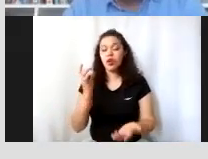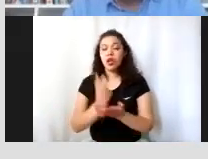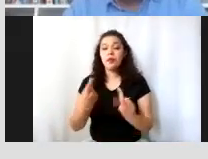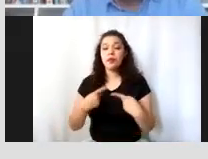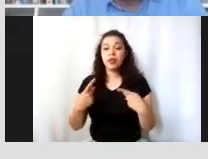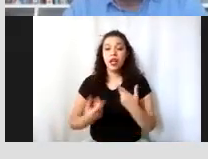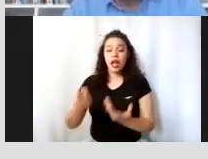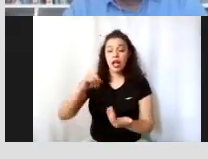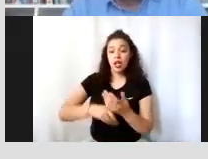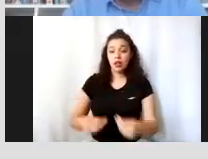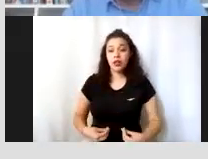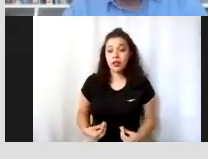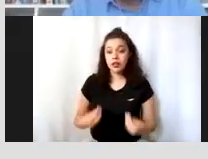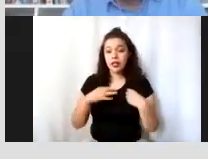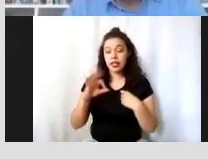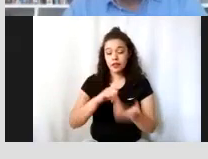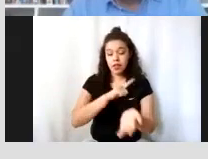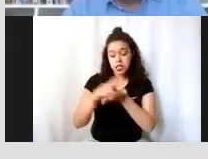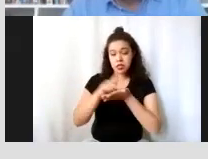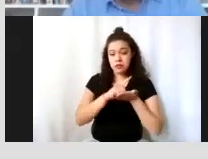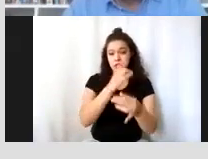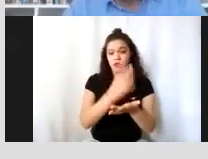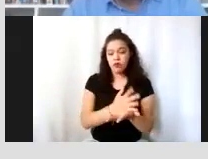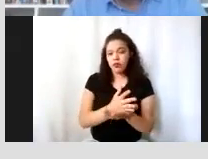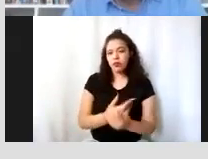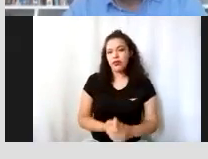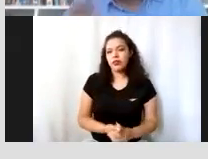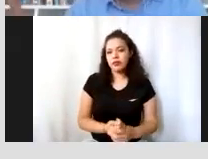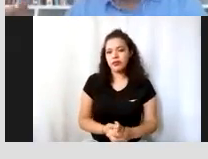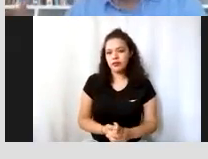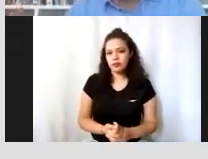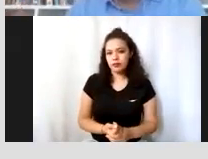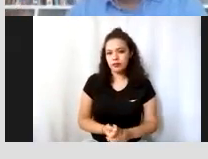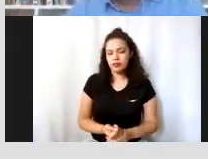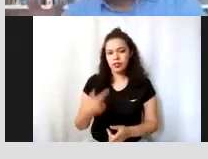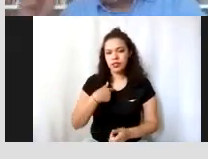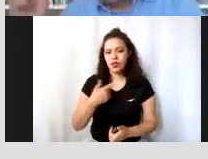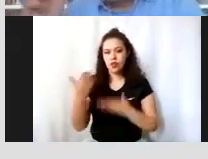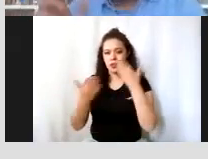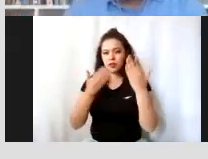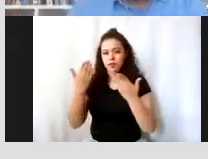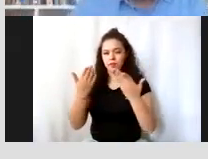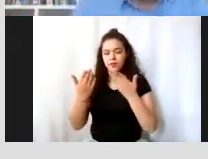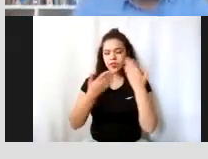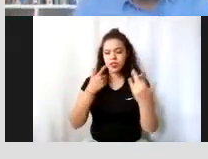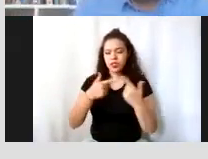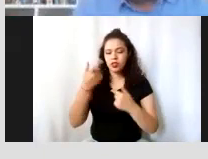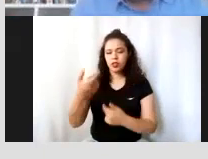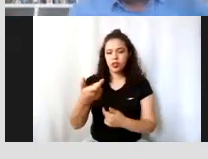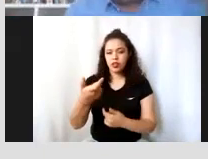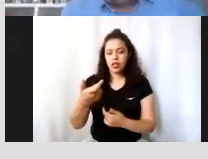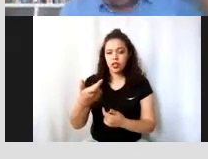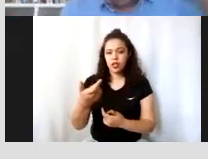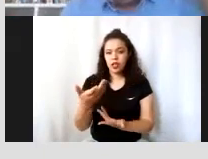y es de limpieza. Exacto. Sí, a eso me refiero. A eso me refiero, que un estudio socioeconómico o una copia de mi